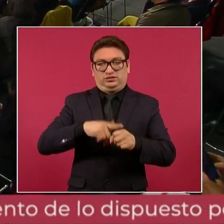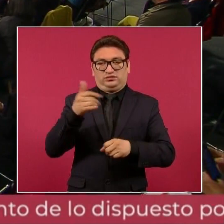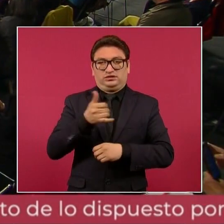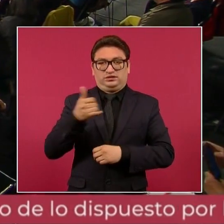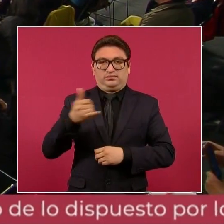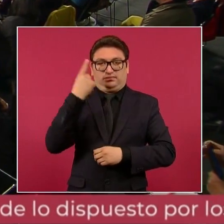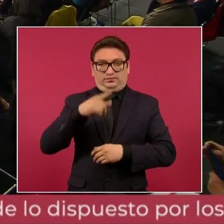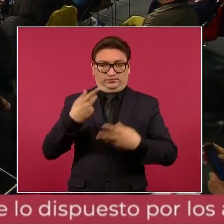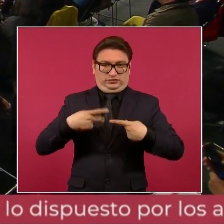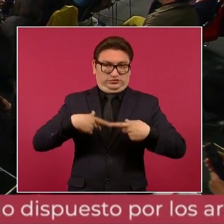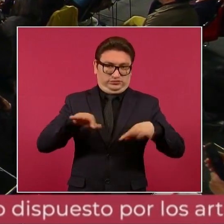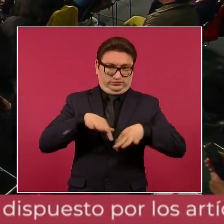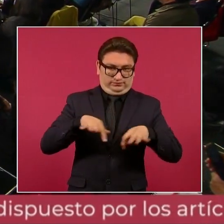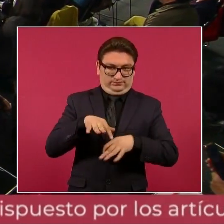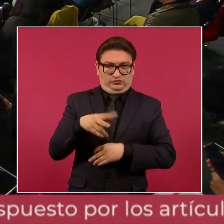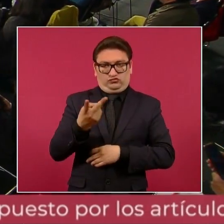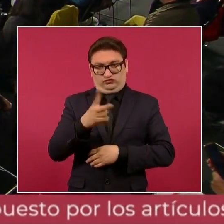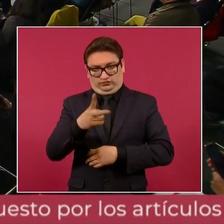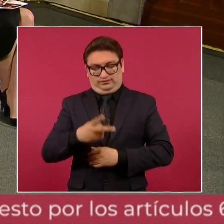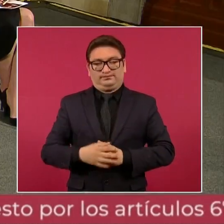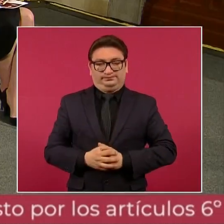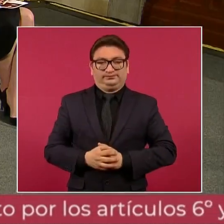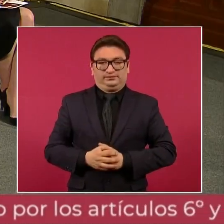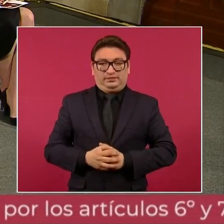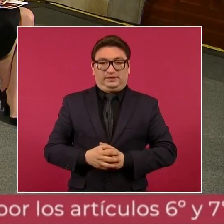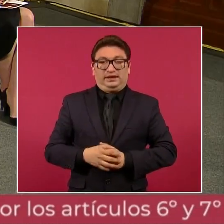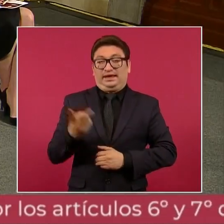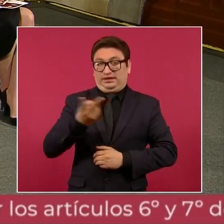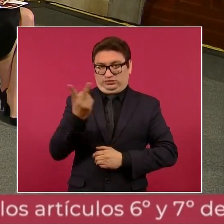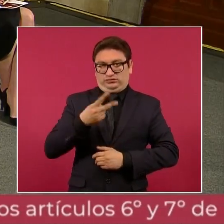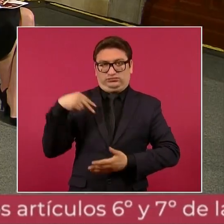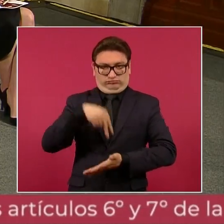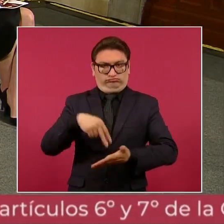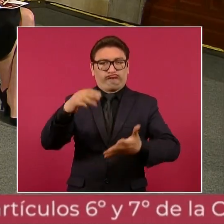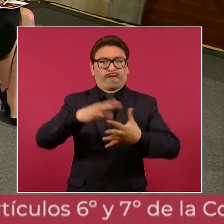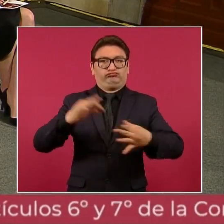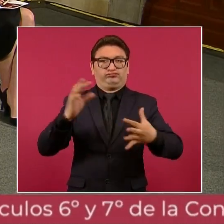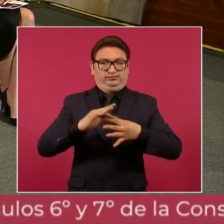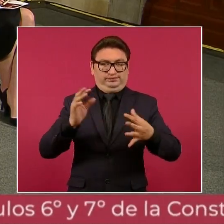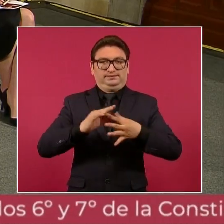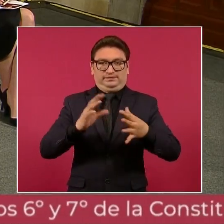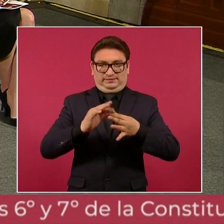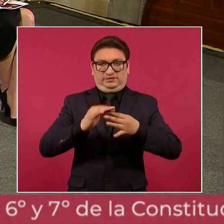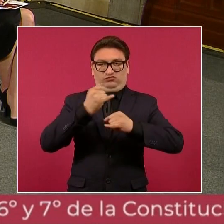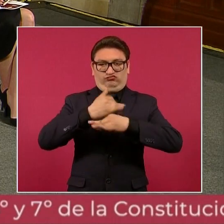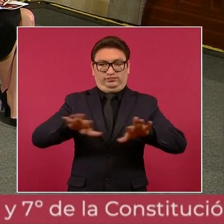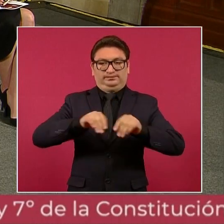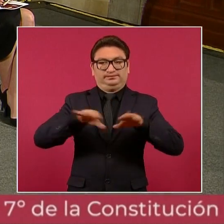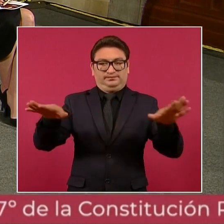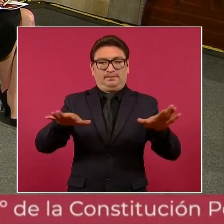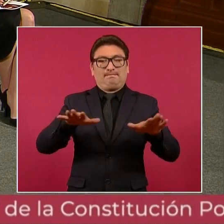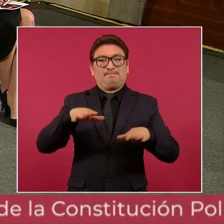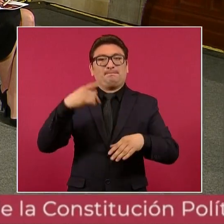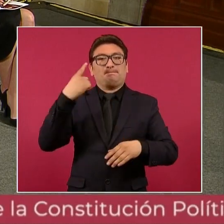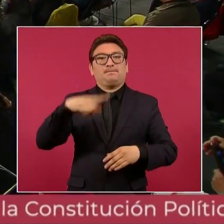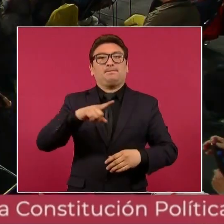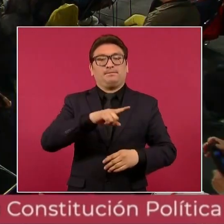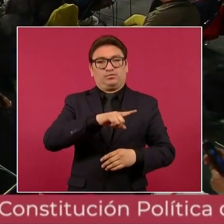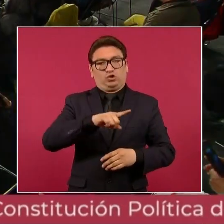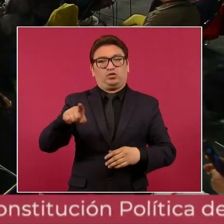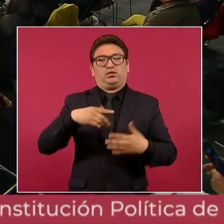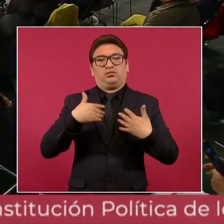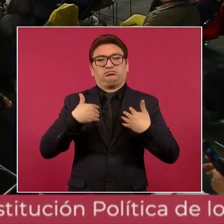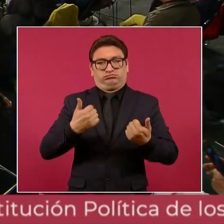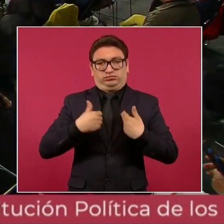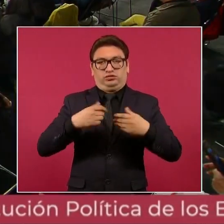los Trabajadores, el Infonavit. Ellos van a exponerles, van a informar a ustedes y